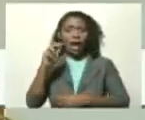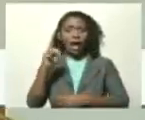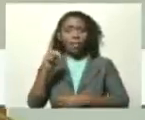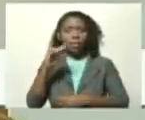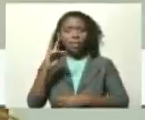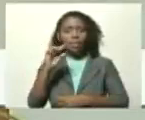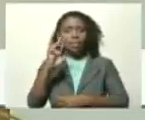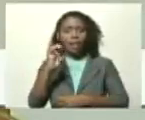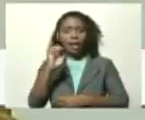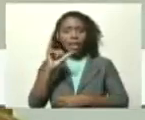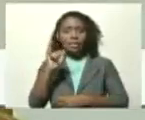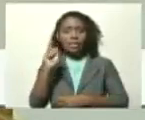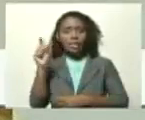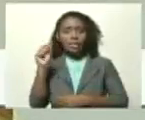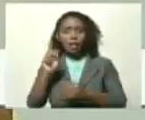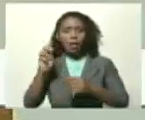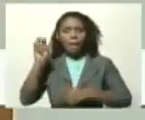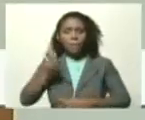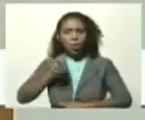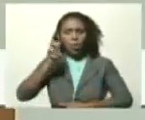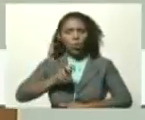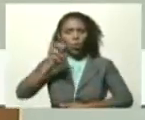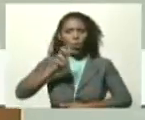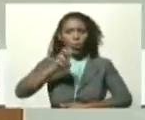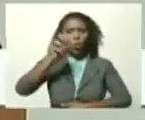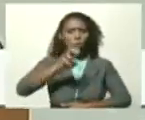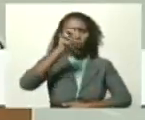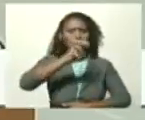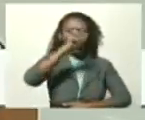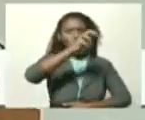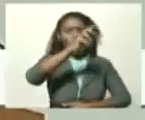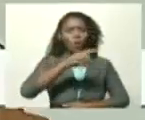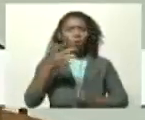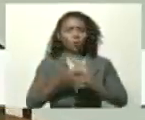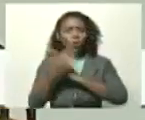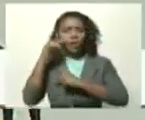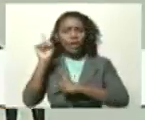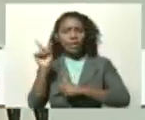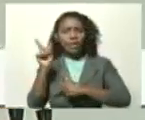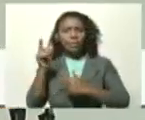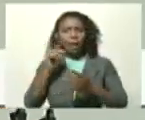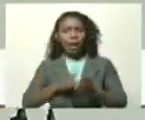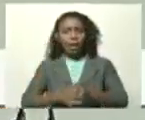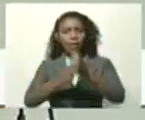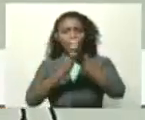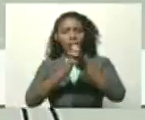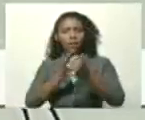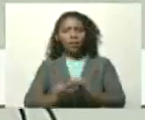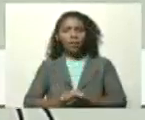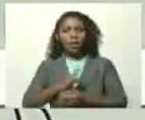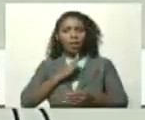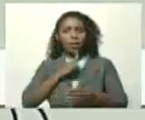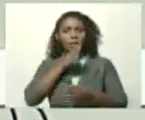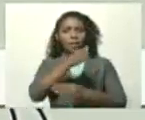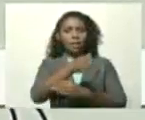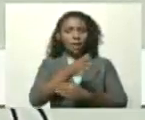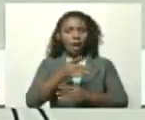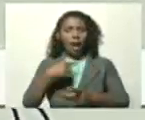libertador subiendo las escalinatas del Congreso para dirigirse a